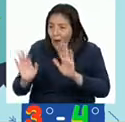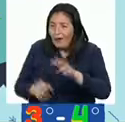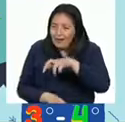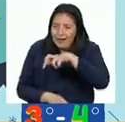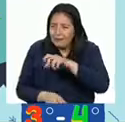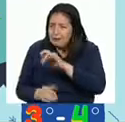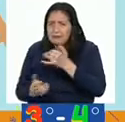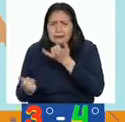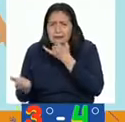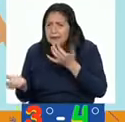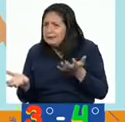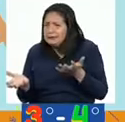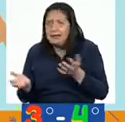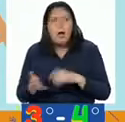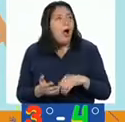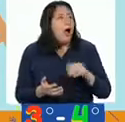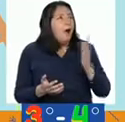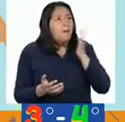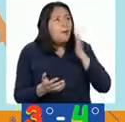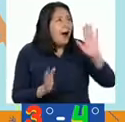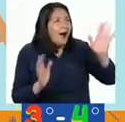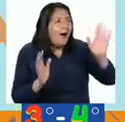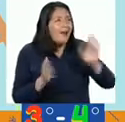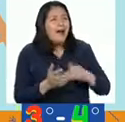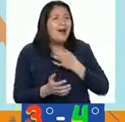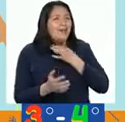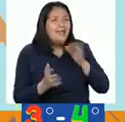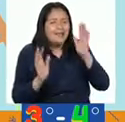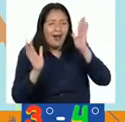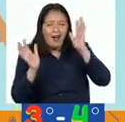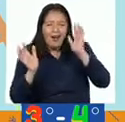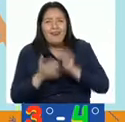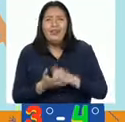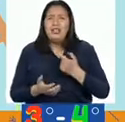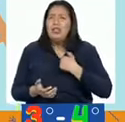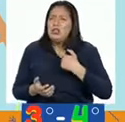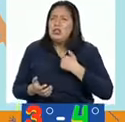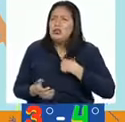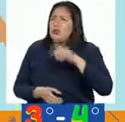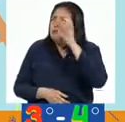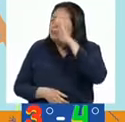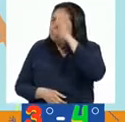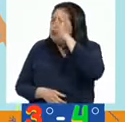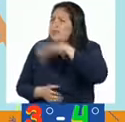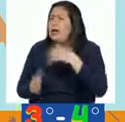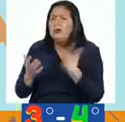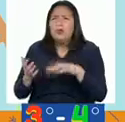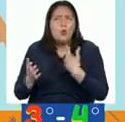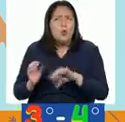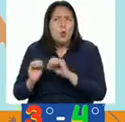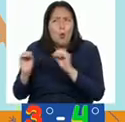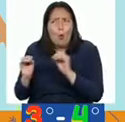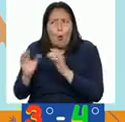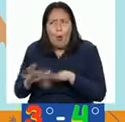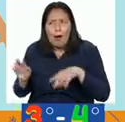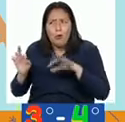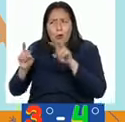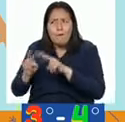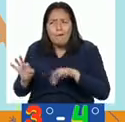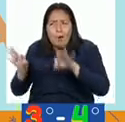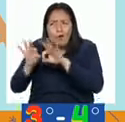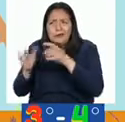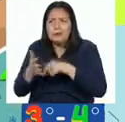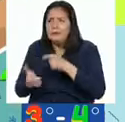¿Qué sucede? Hola, mamá. Hola, abuelita. Estoy buscando un tesoro. ¿Me ayudan